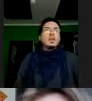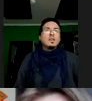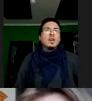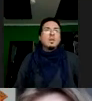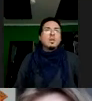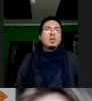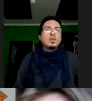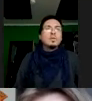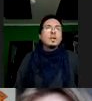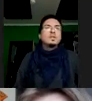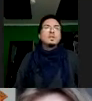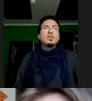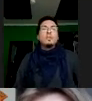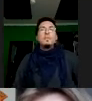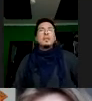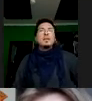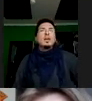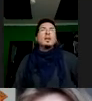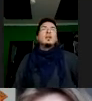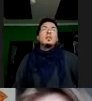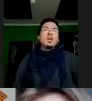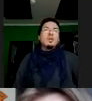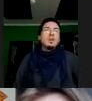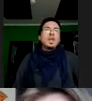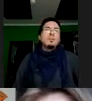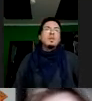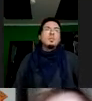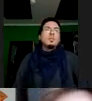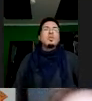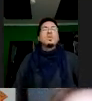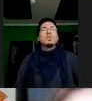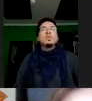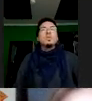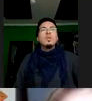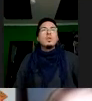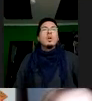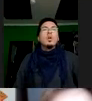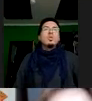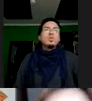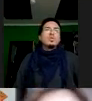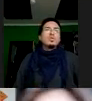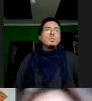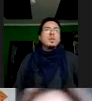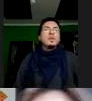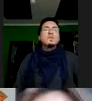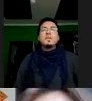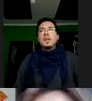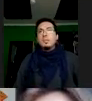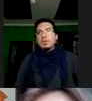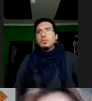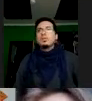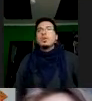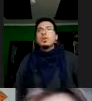corte. Aquí dice, el plano de corte es una sección vertical de una vivienda que permite poder conocer su interior junto con sus medidas